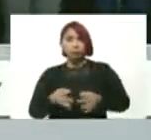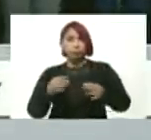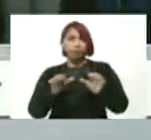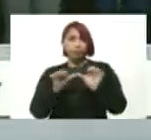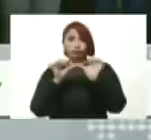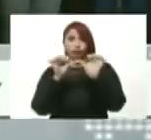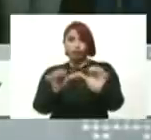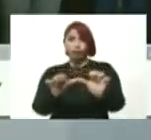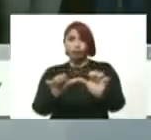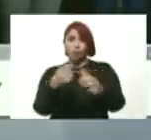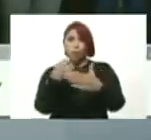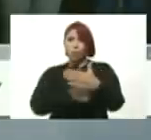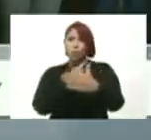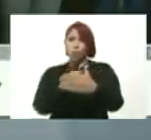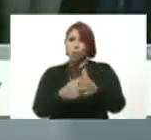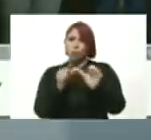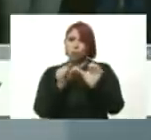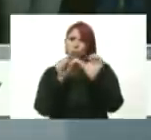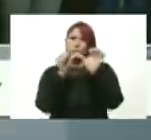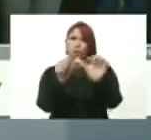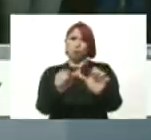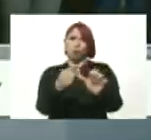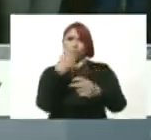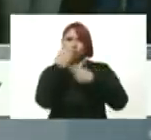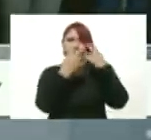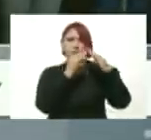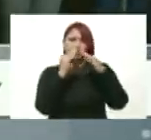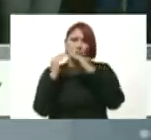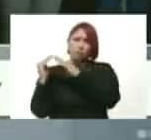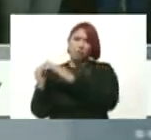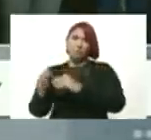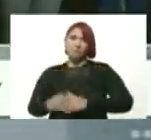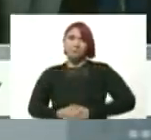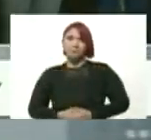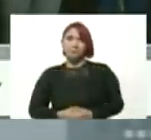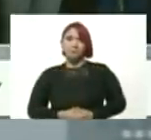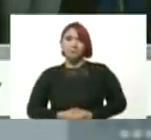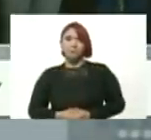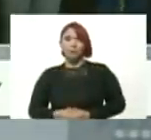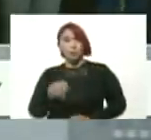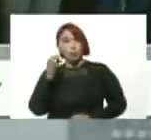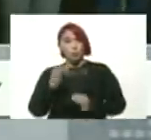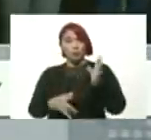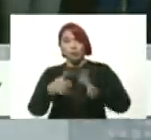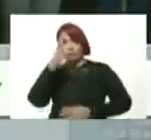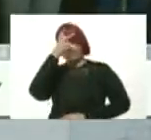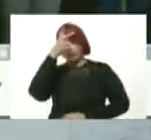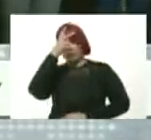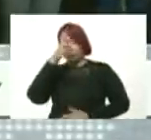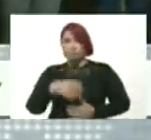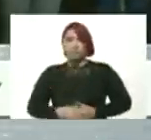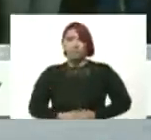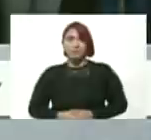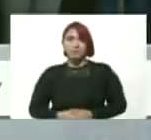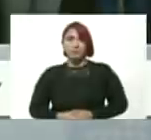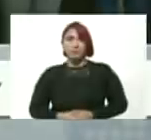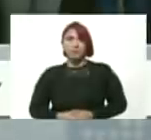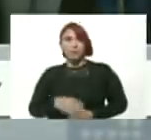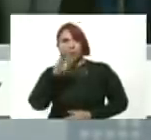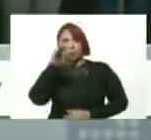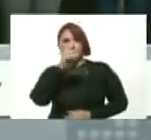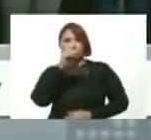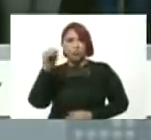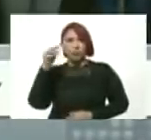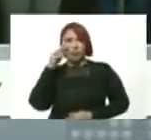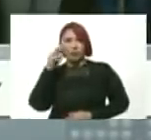esta lucha permanente de casa a casa suerte falcón nos vemos pronto que dios los bendiga a todos allá